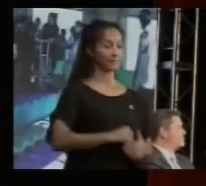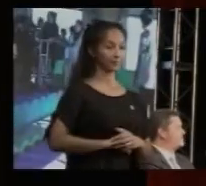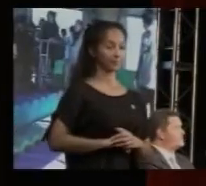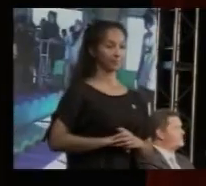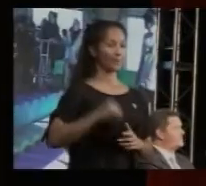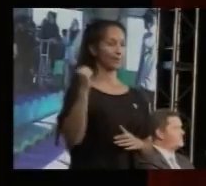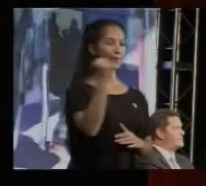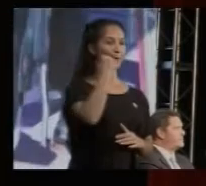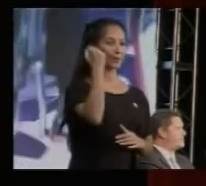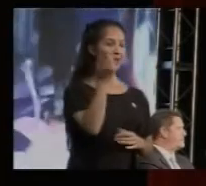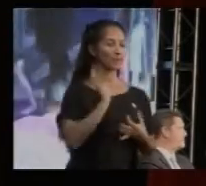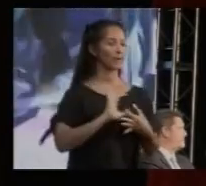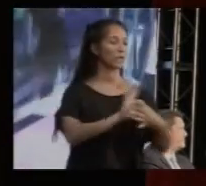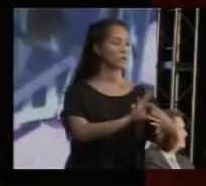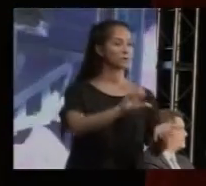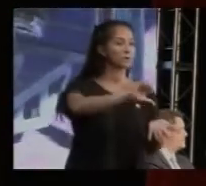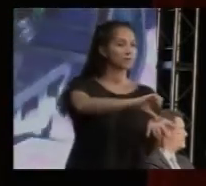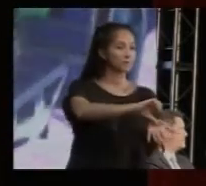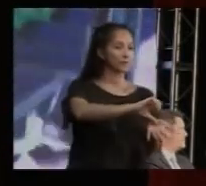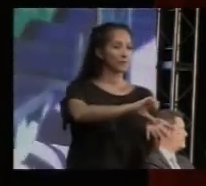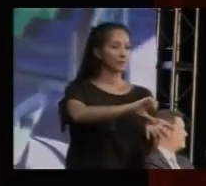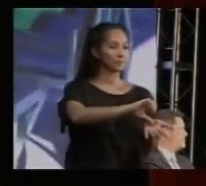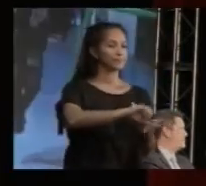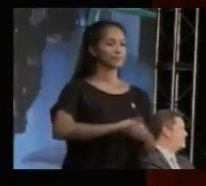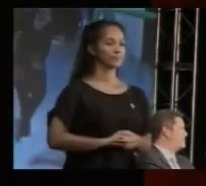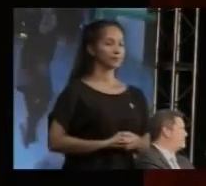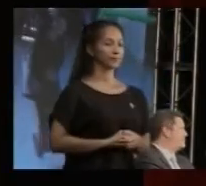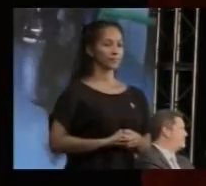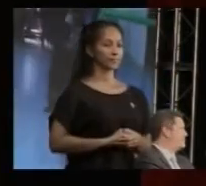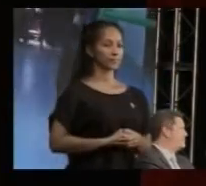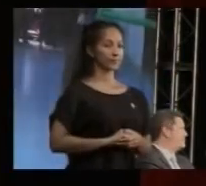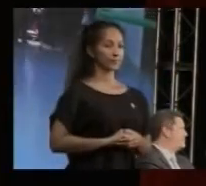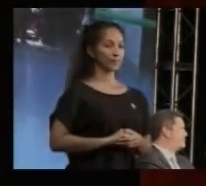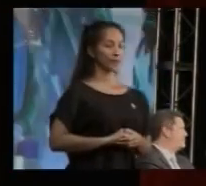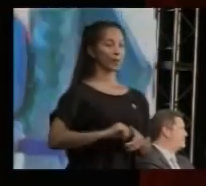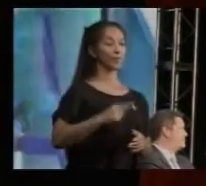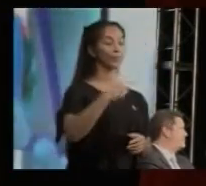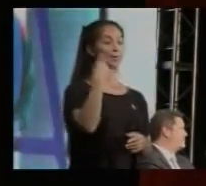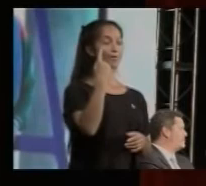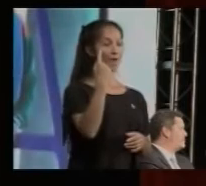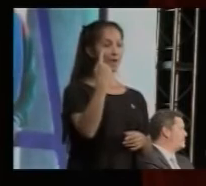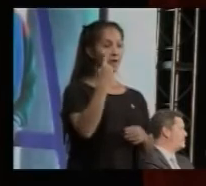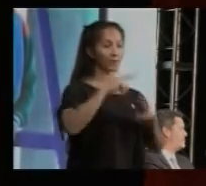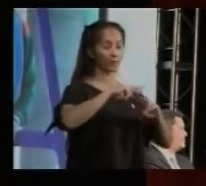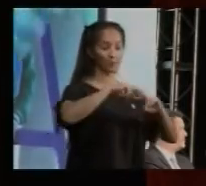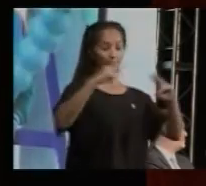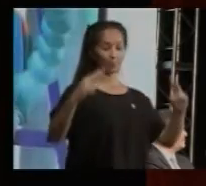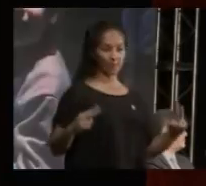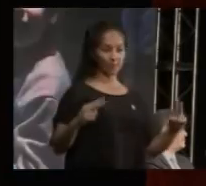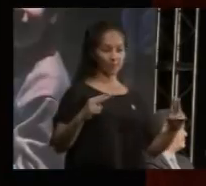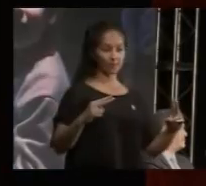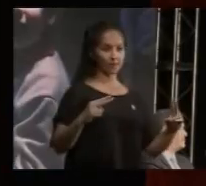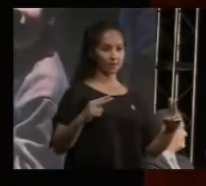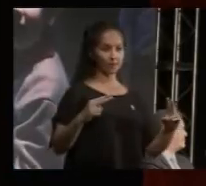vital para nuestra ciudad porque nos posiciona definitivamente en el corredor bioceánico